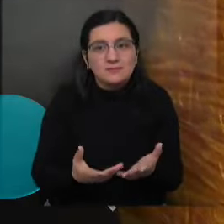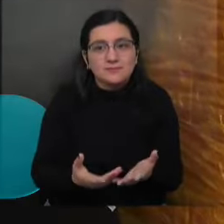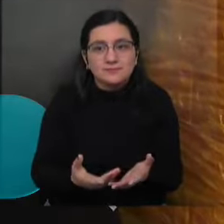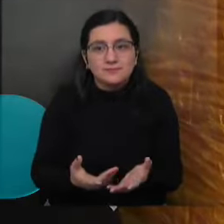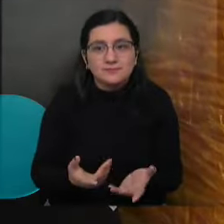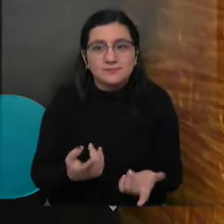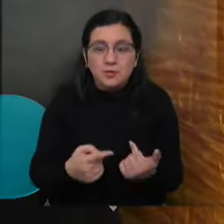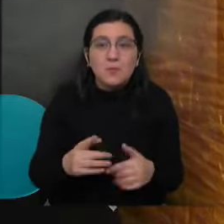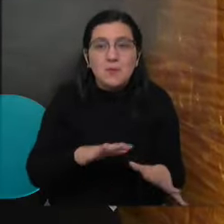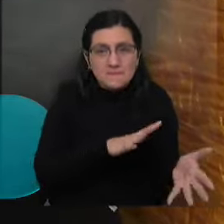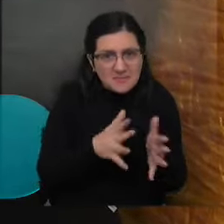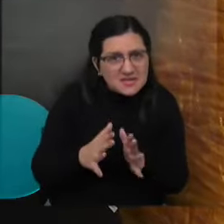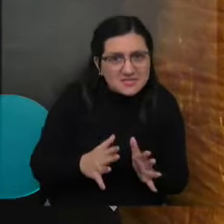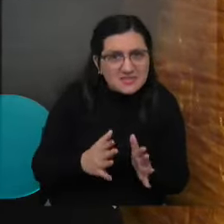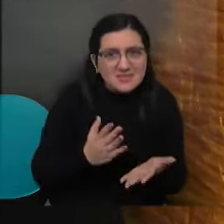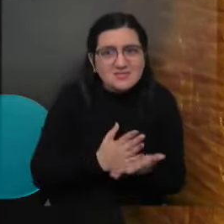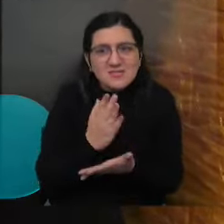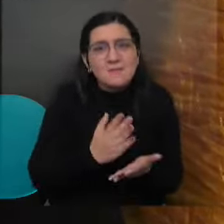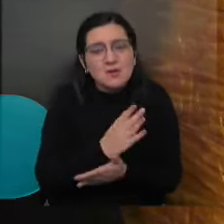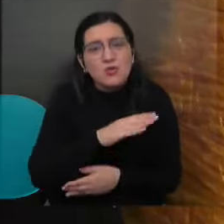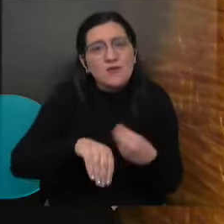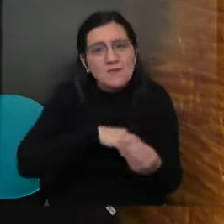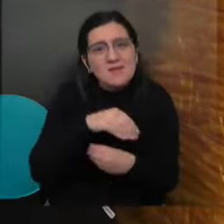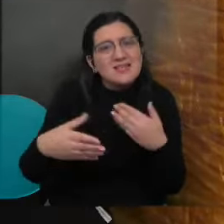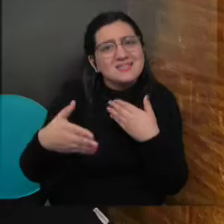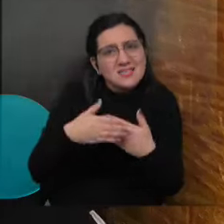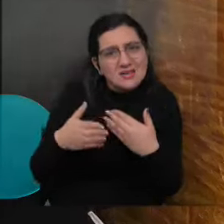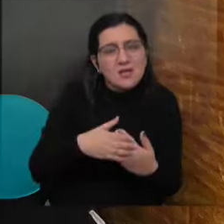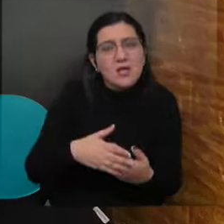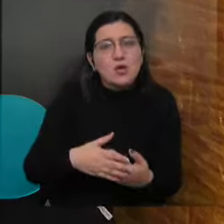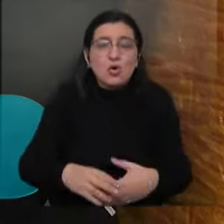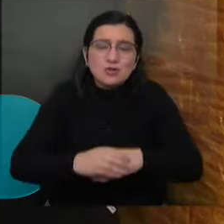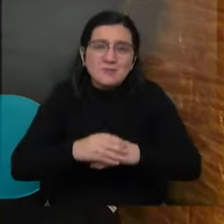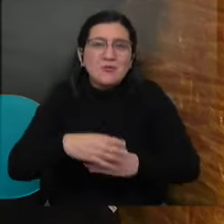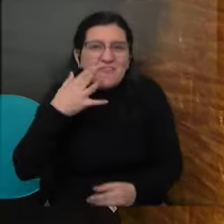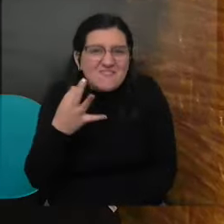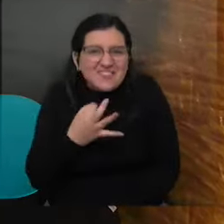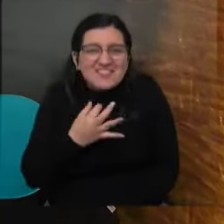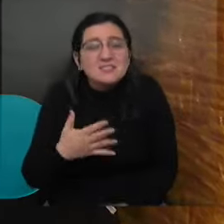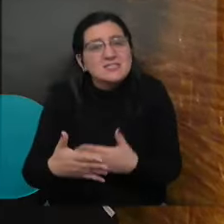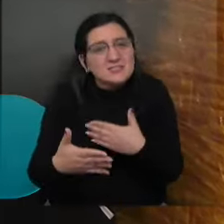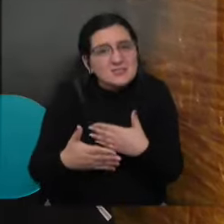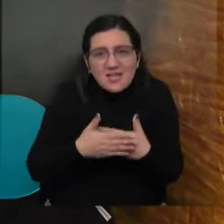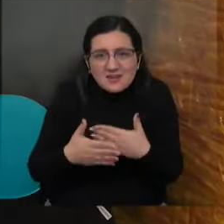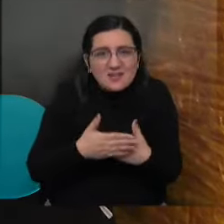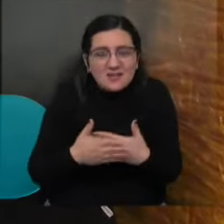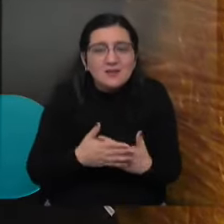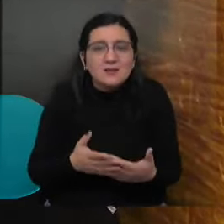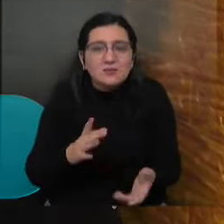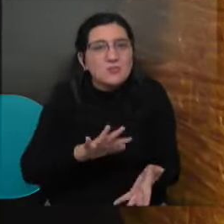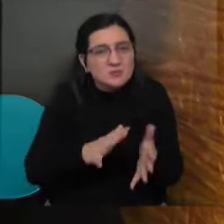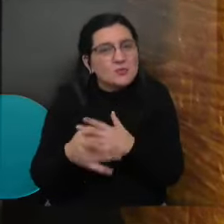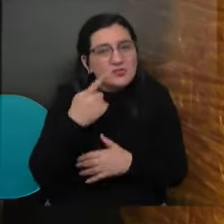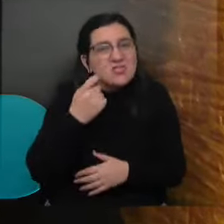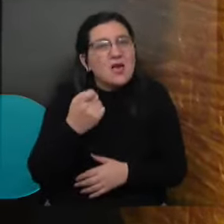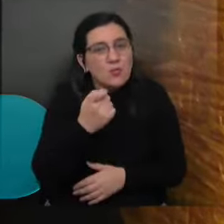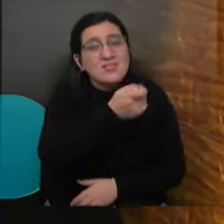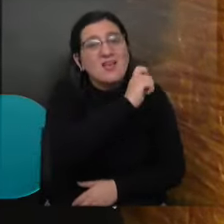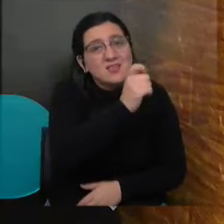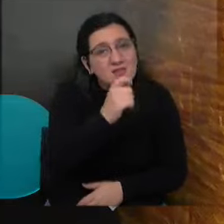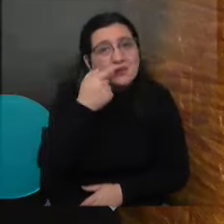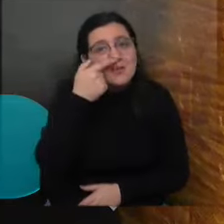Este me parece que siempre con la familia cerca con los amigos verdaderos cerca este vos te das más o menos cuenta creo que la gente